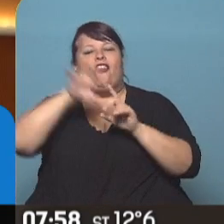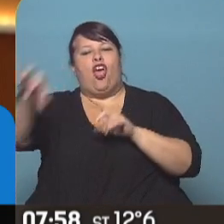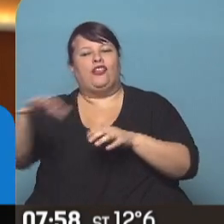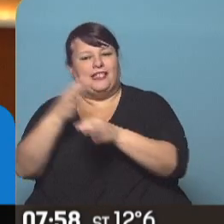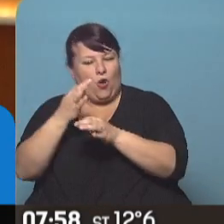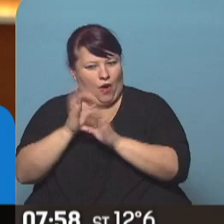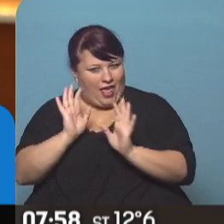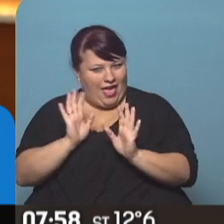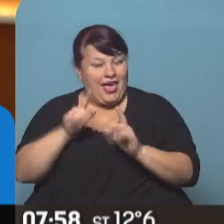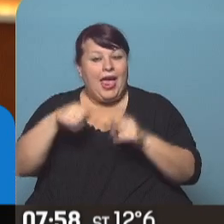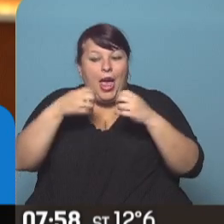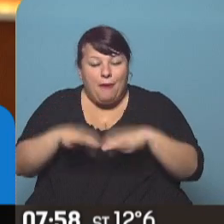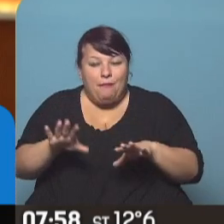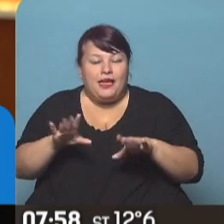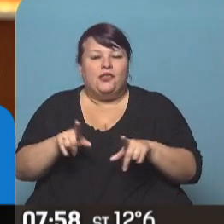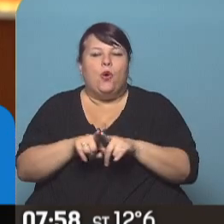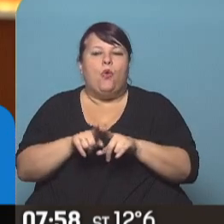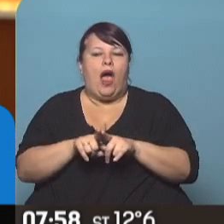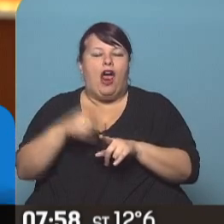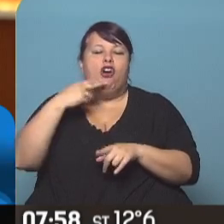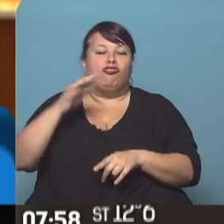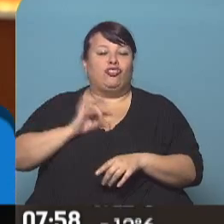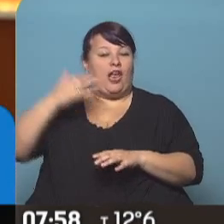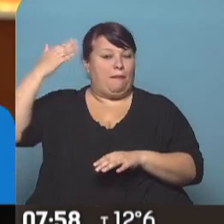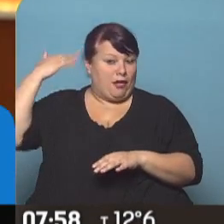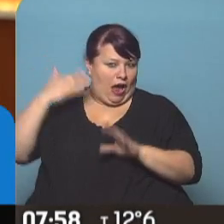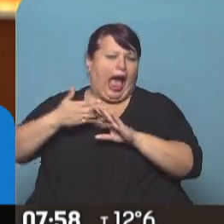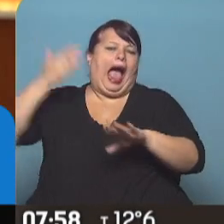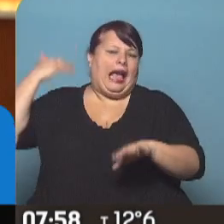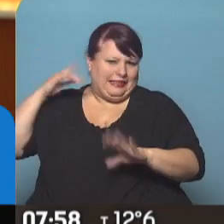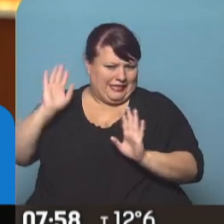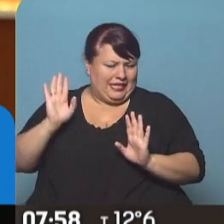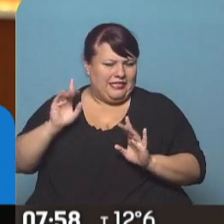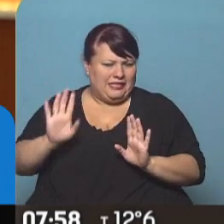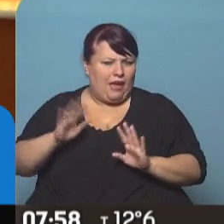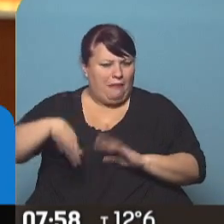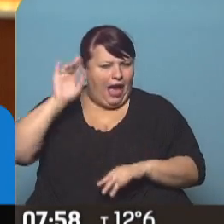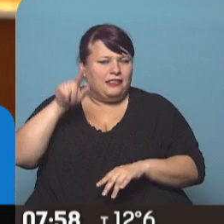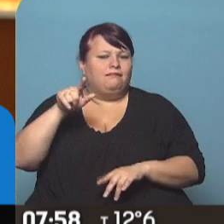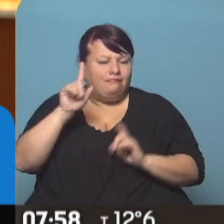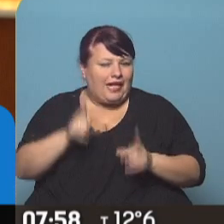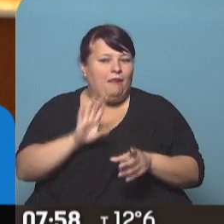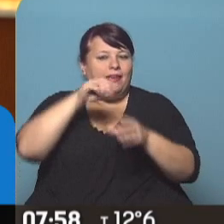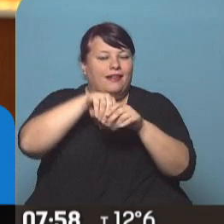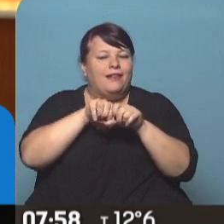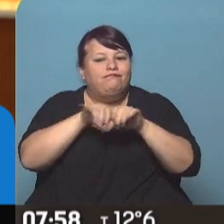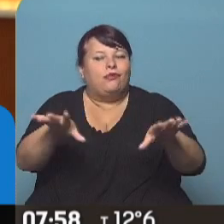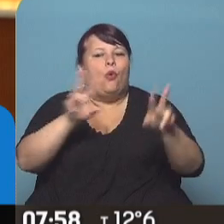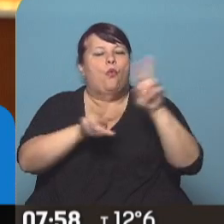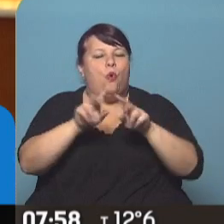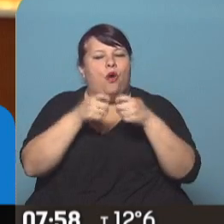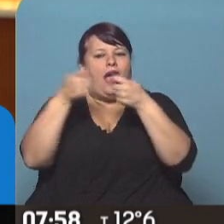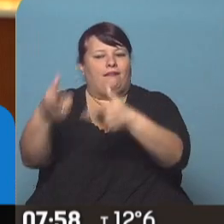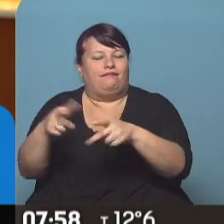o sea esto que empezó hace 11 años atrás o un poquito más tal vez ellos son también generadores de